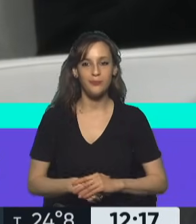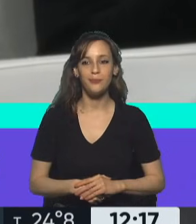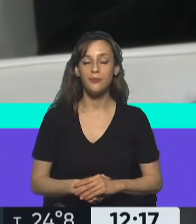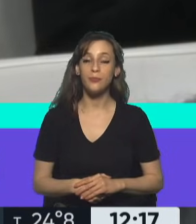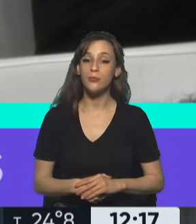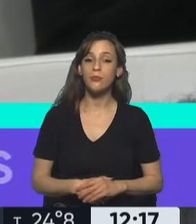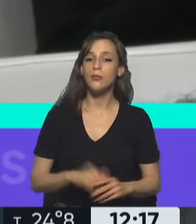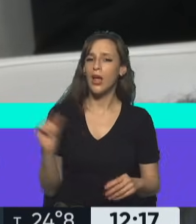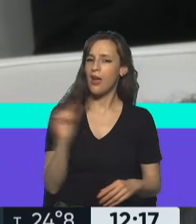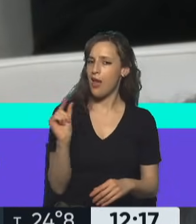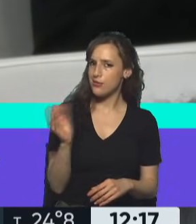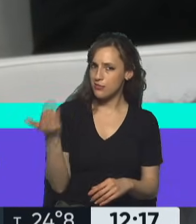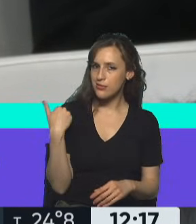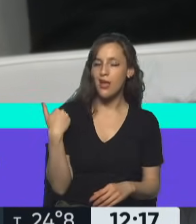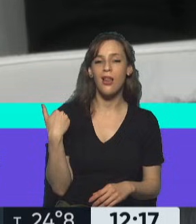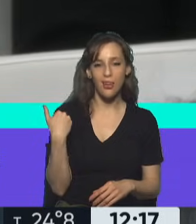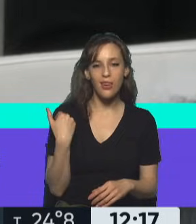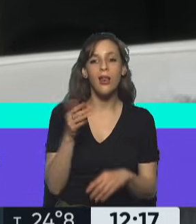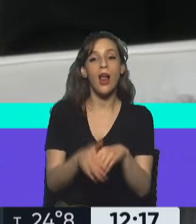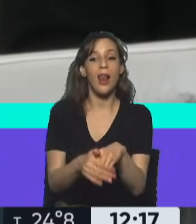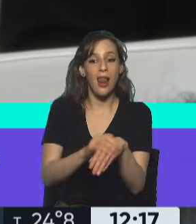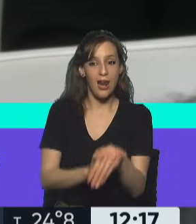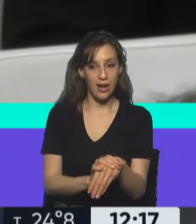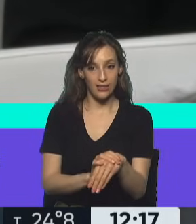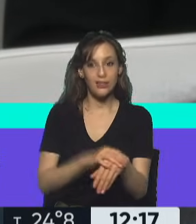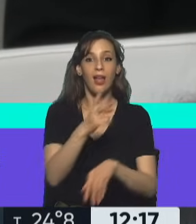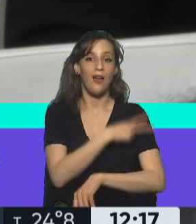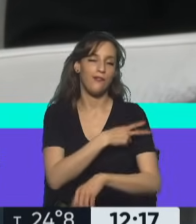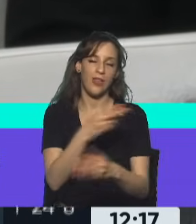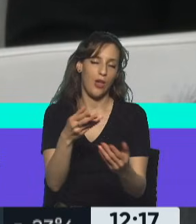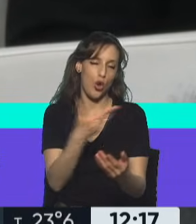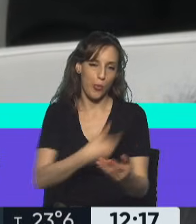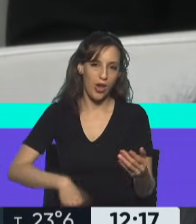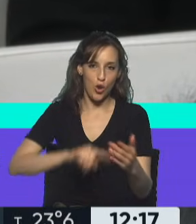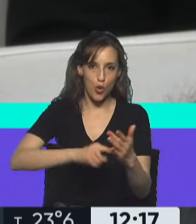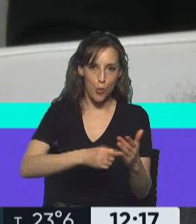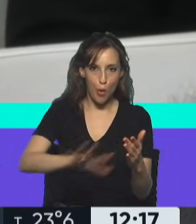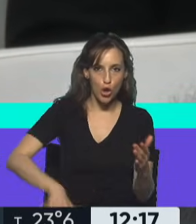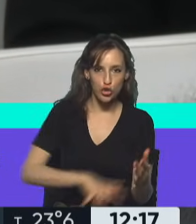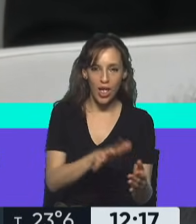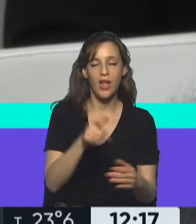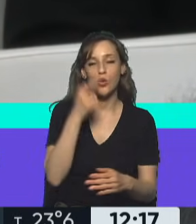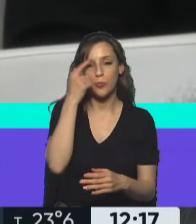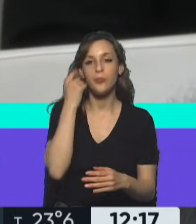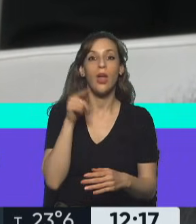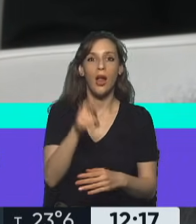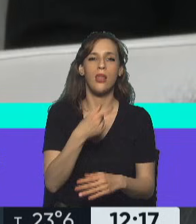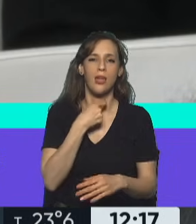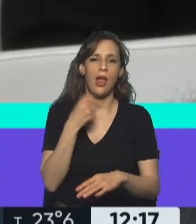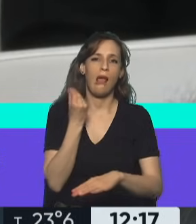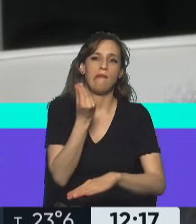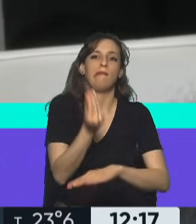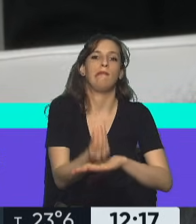Hace unos minutos en esta mañana, Horacio Rodríguez Larreta, jefe de gobierno porteño, hombre con aspiraciones a ocupar el sillón de Rivadavia